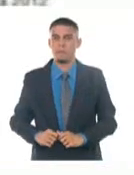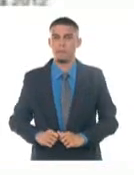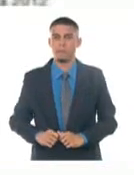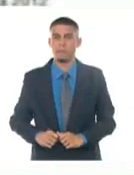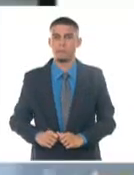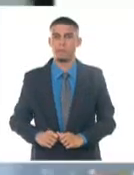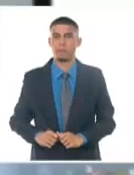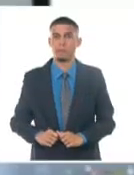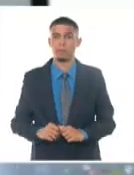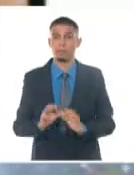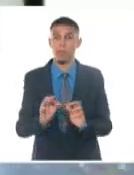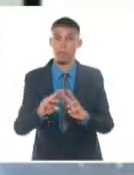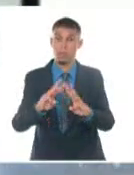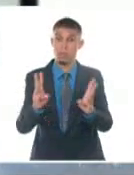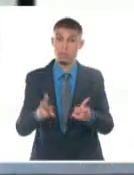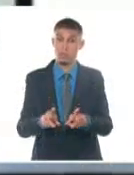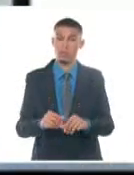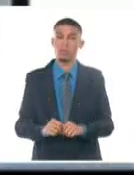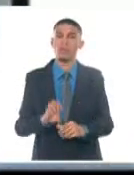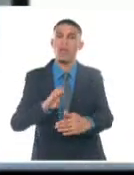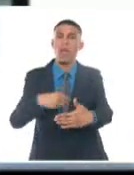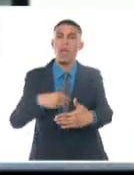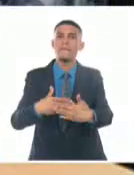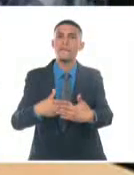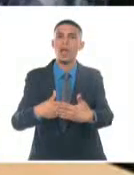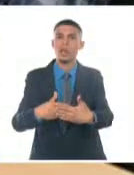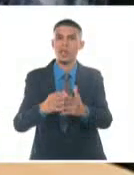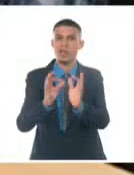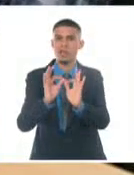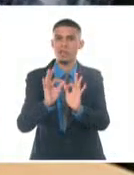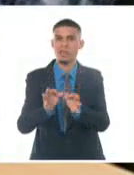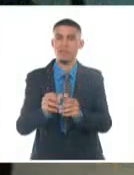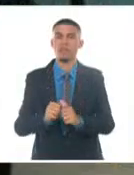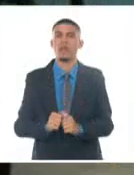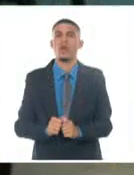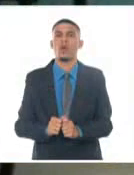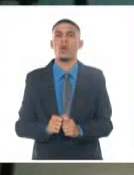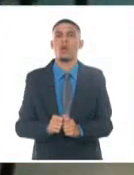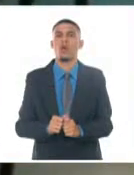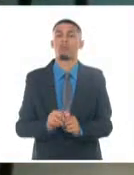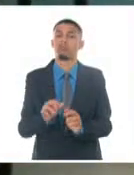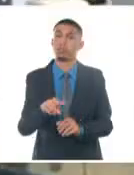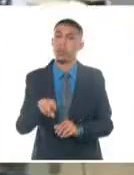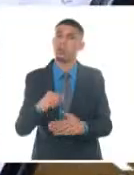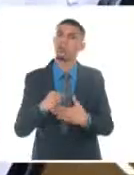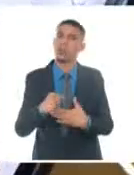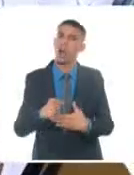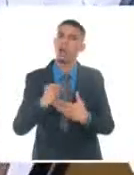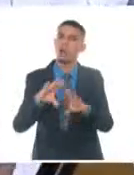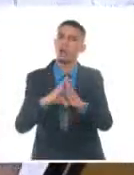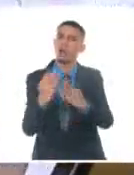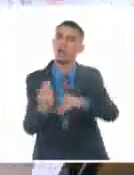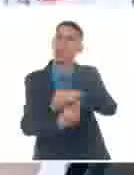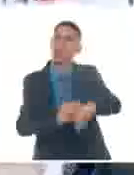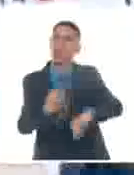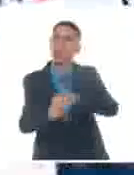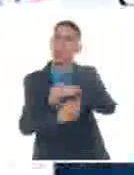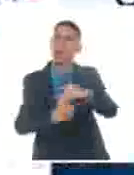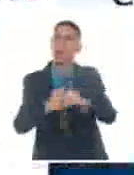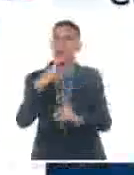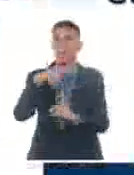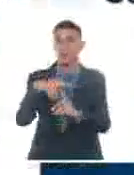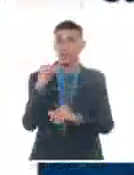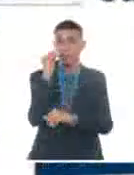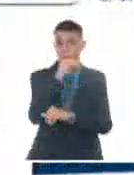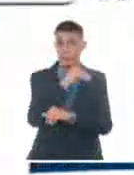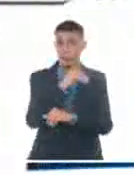este portal, gestionado por la empresa de informática y medios audiovisuales Cinesoft, parte esencial de la transformación digital educativa en la mayor de